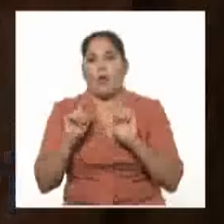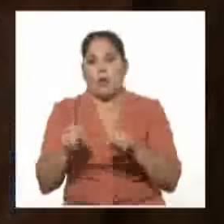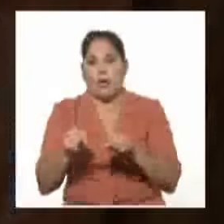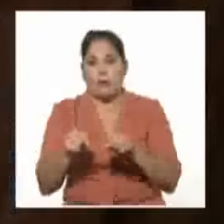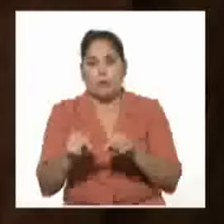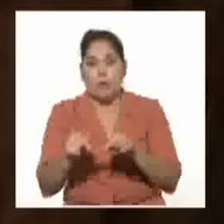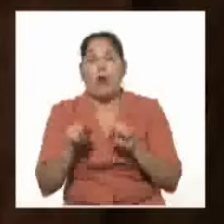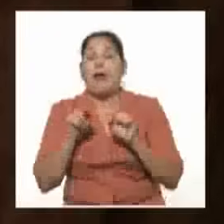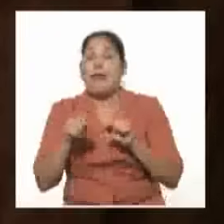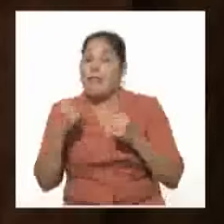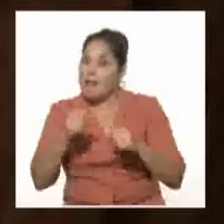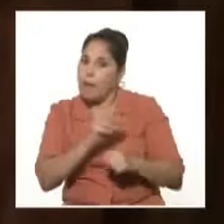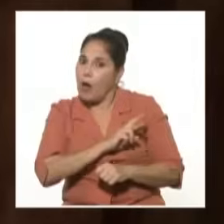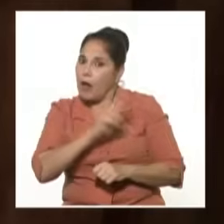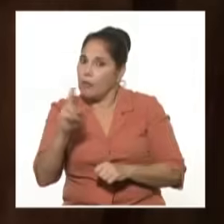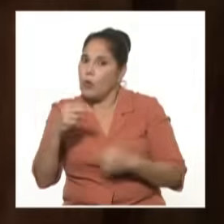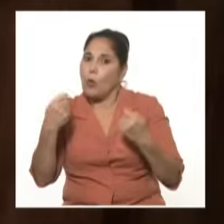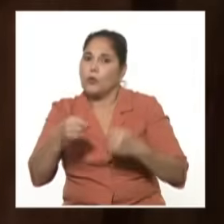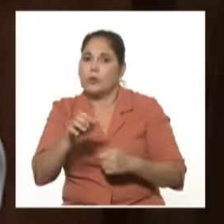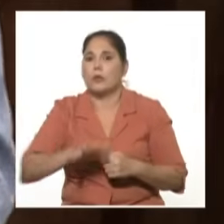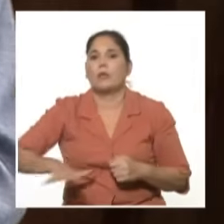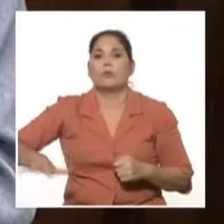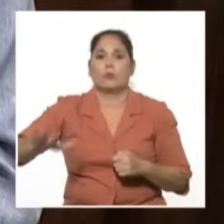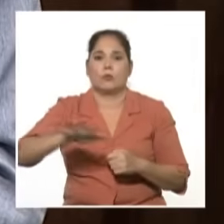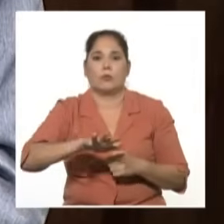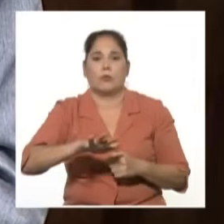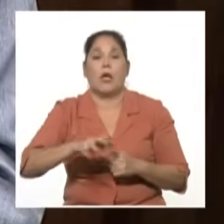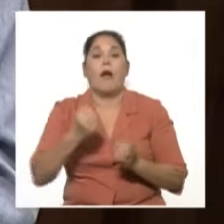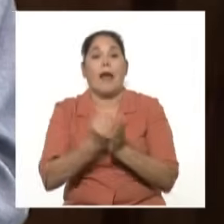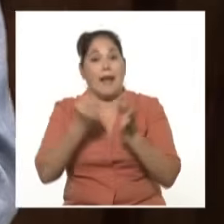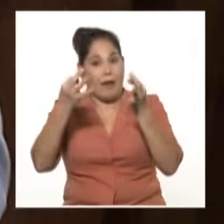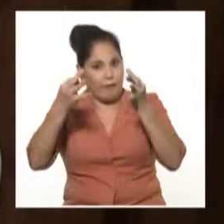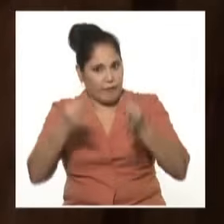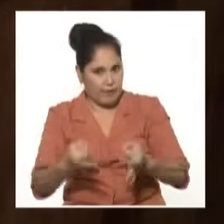revolución posible sin justicia social. Reafirmamos que a